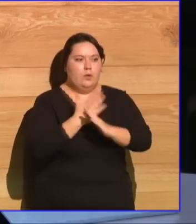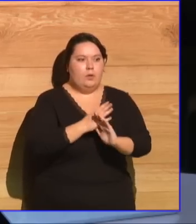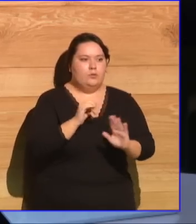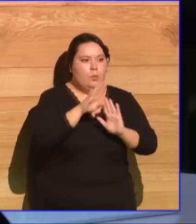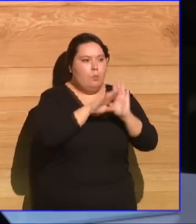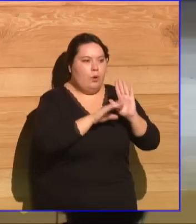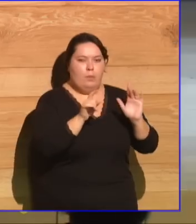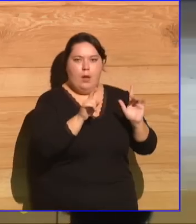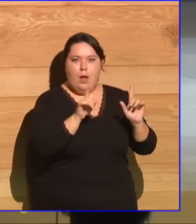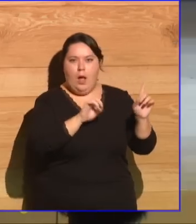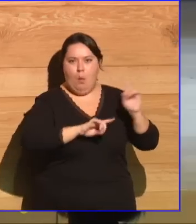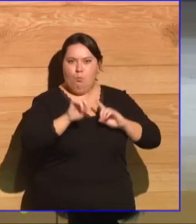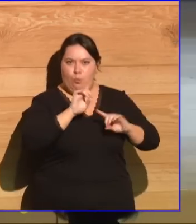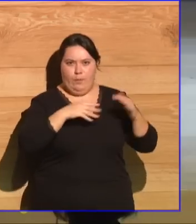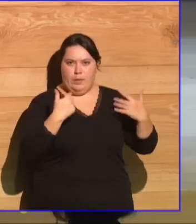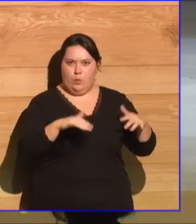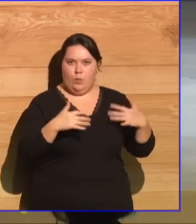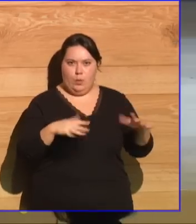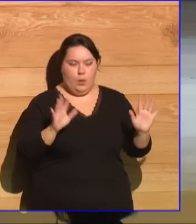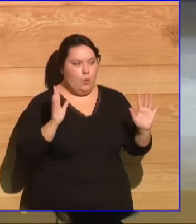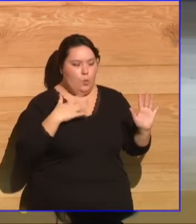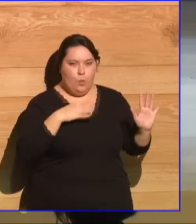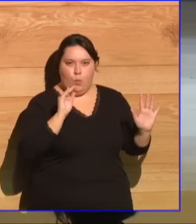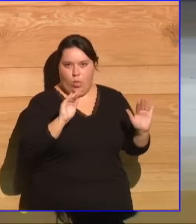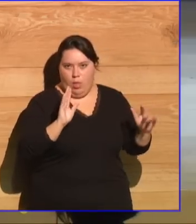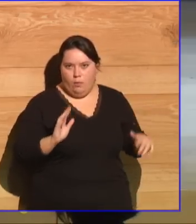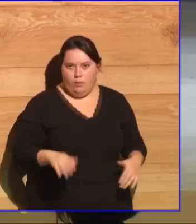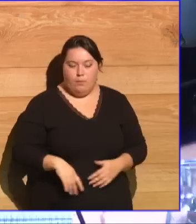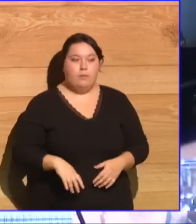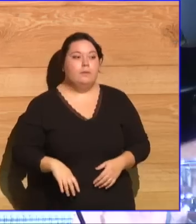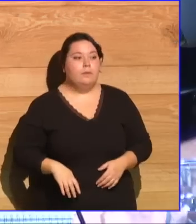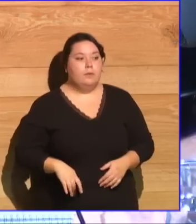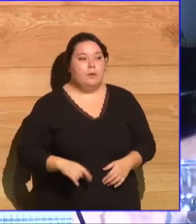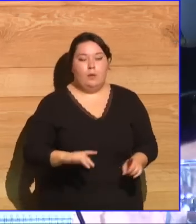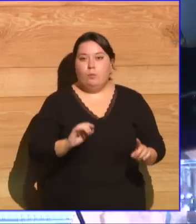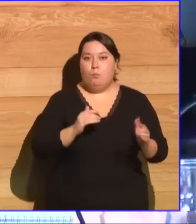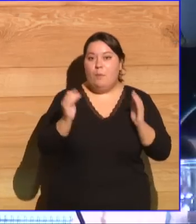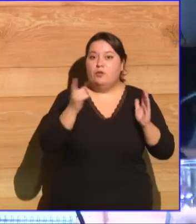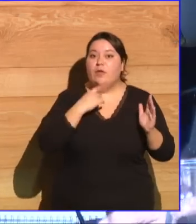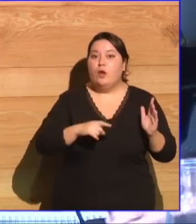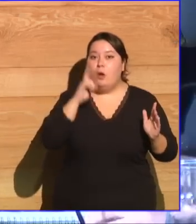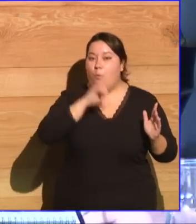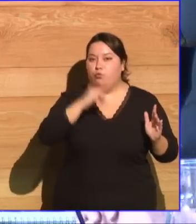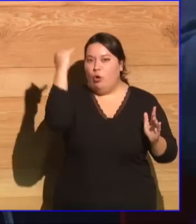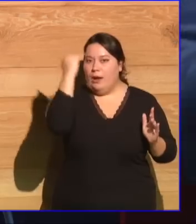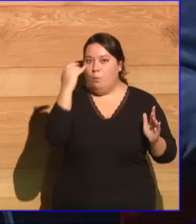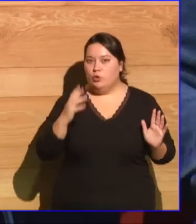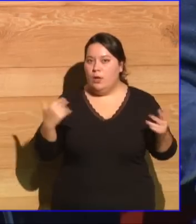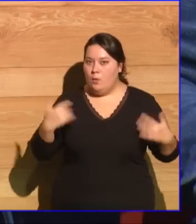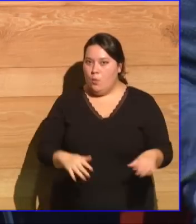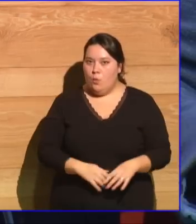programa más polémico de todo Pero Poderoso. escucha un puede momentito, ser, Rodrigo. Desde que alguien dijo aquí el puto Harry Potter, no ha habido un momento más de